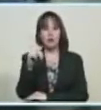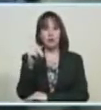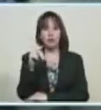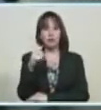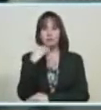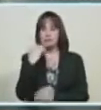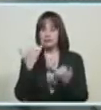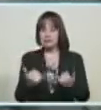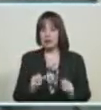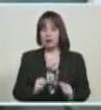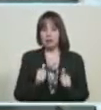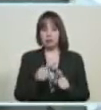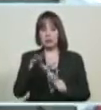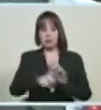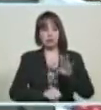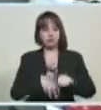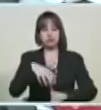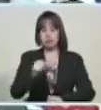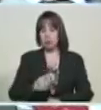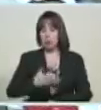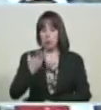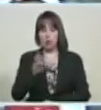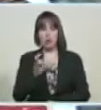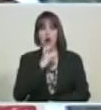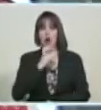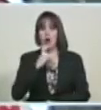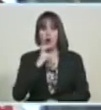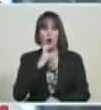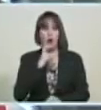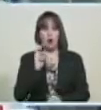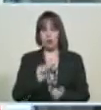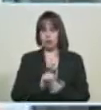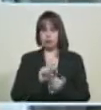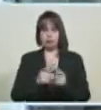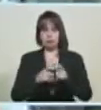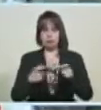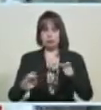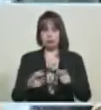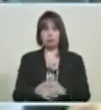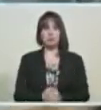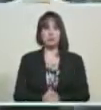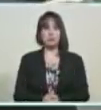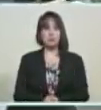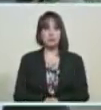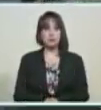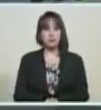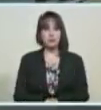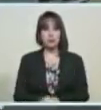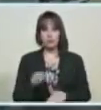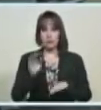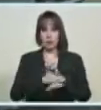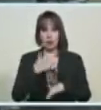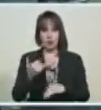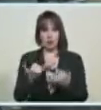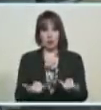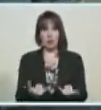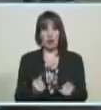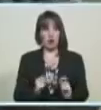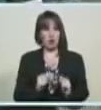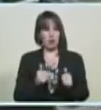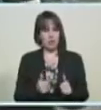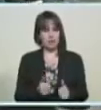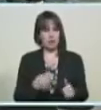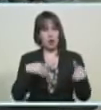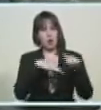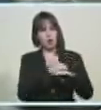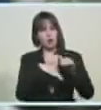plan de ahorro en oro. Es muy importante, muy, pero muy importante, porque mientras más ahorra la